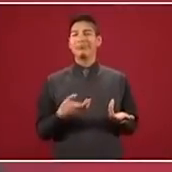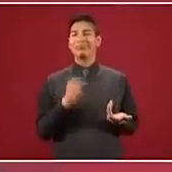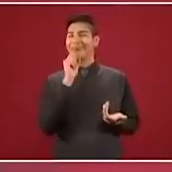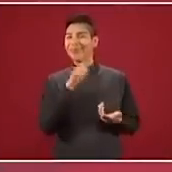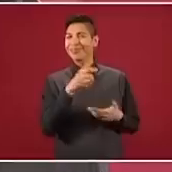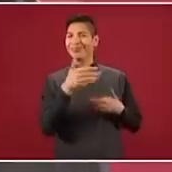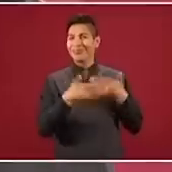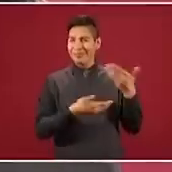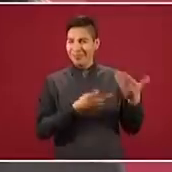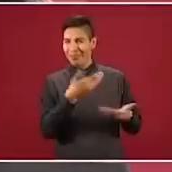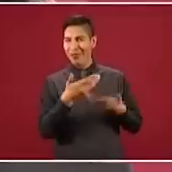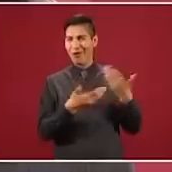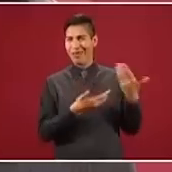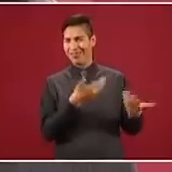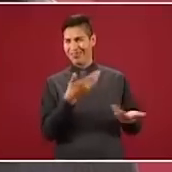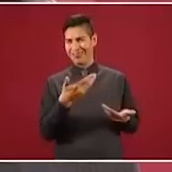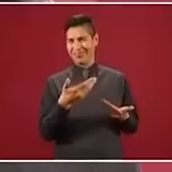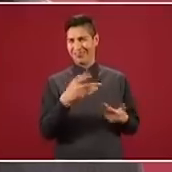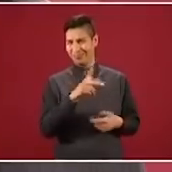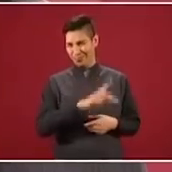servidores públicos estatales.